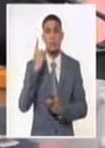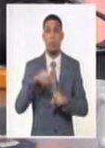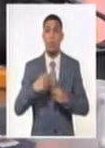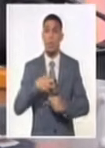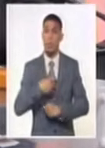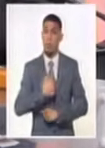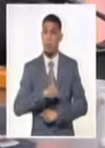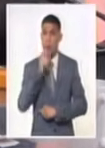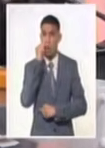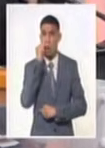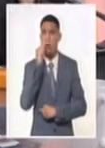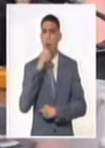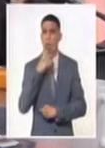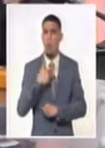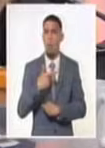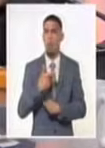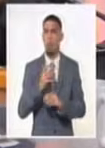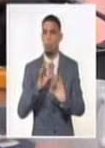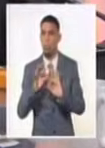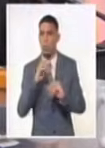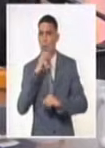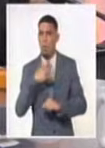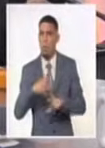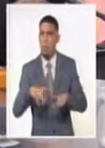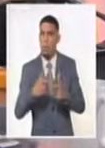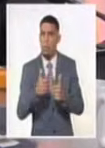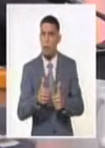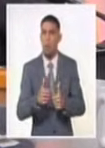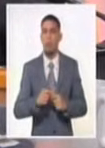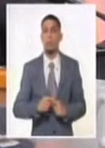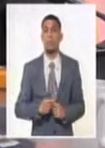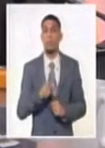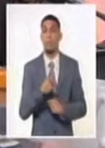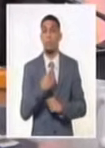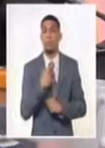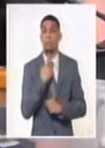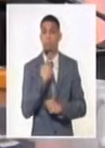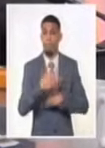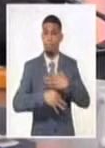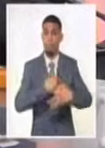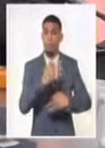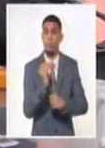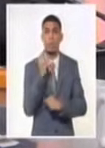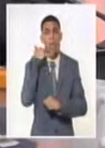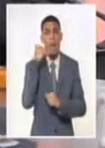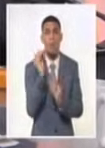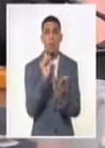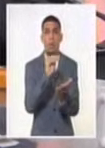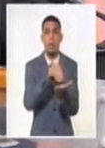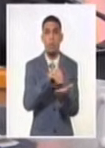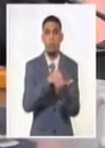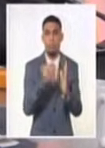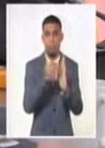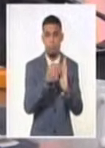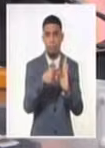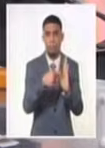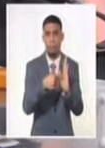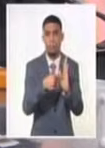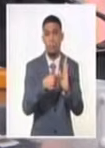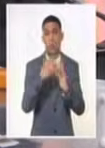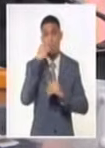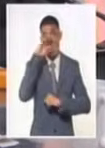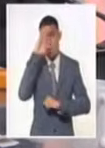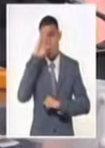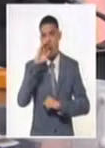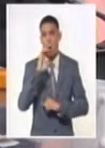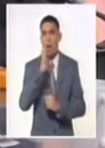hablaba de Cuba Educa, pero bueno, como está la situación de la conectividad tan a veces compleja en medio de los apagones, por ejemplo, la